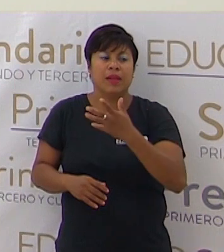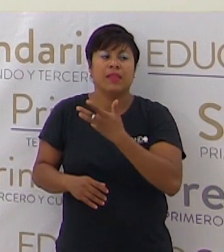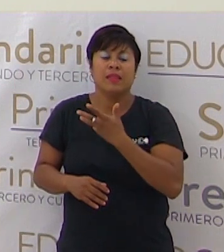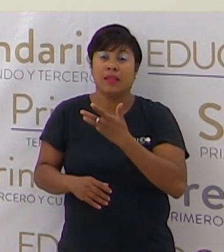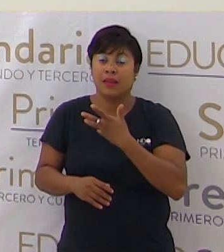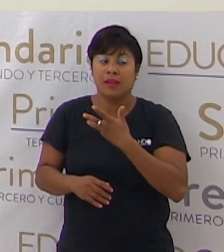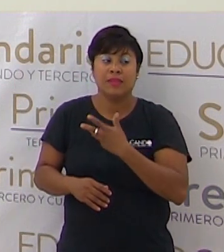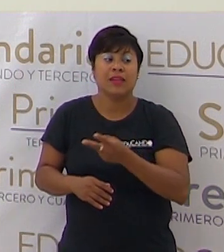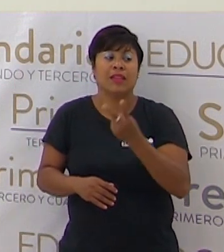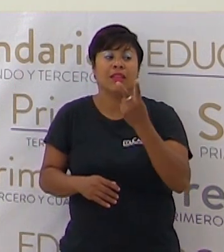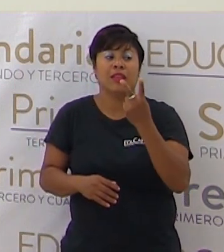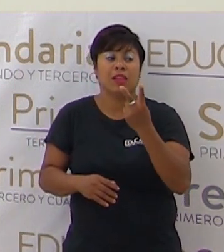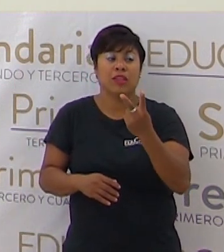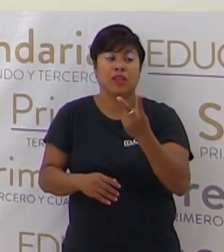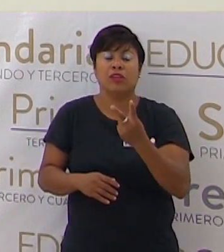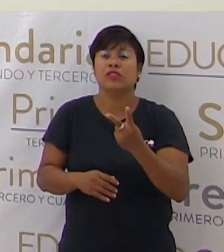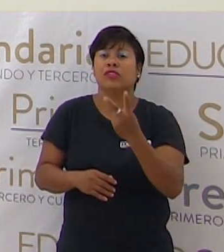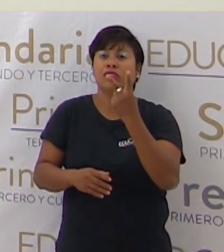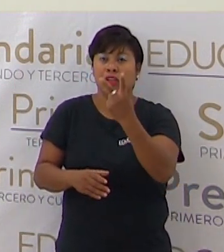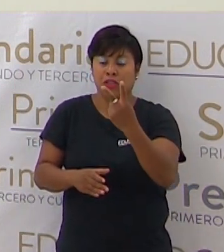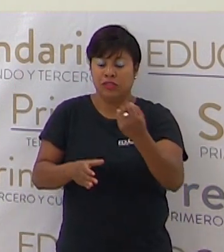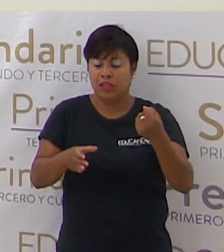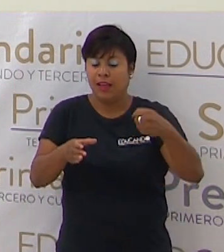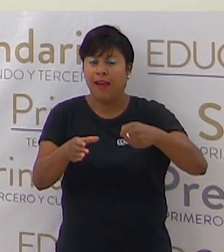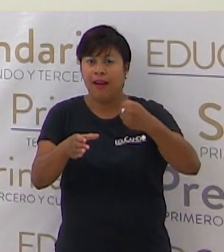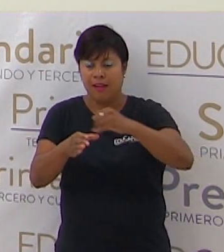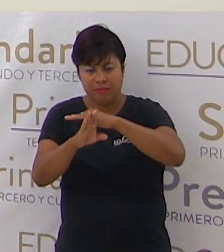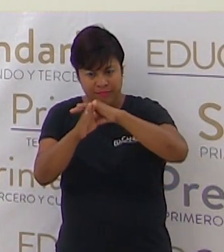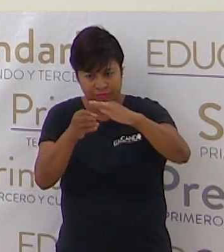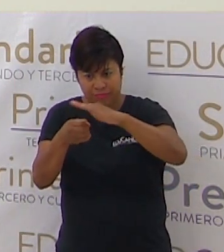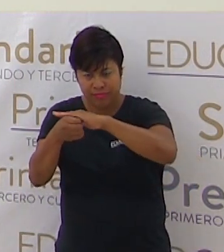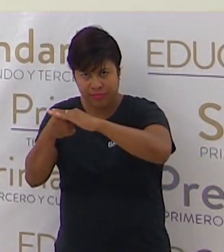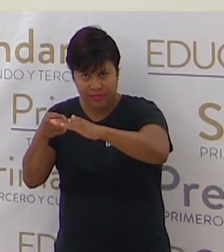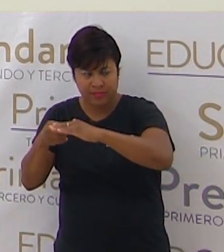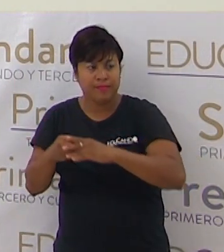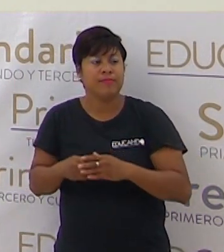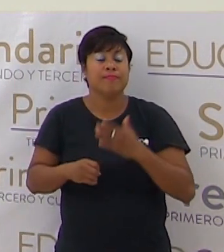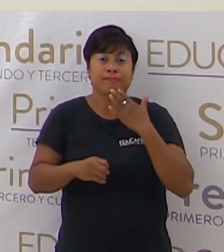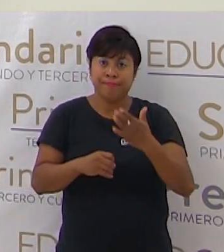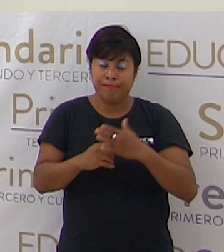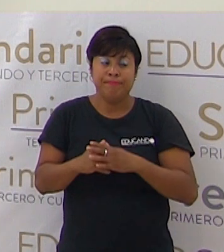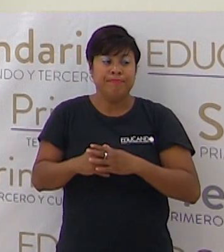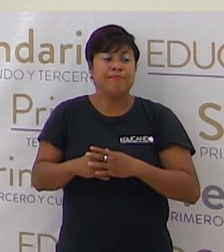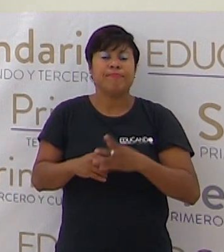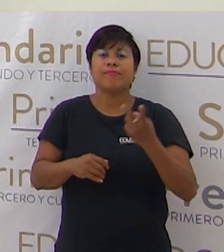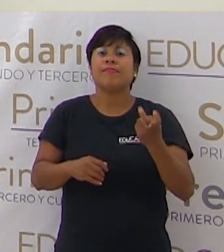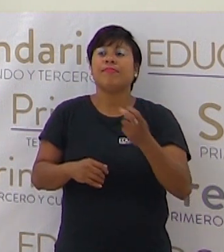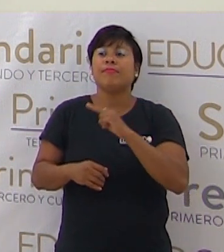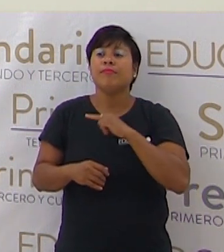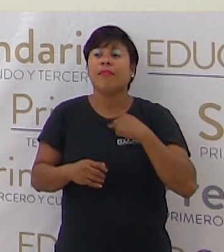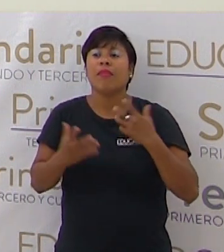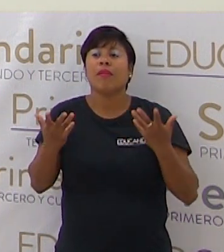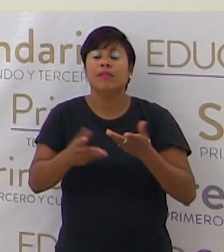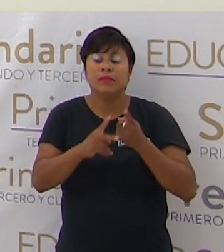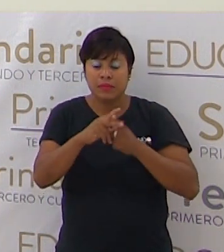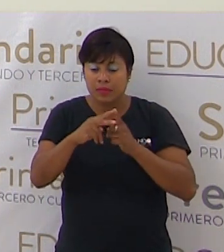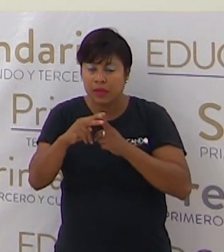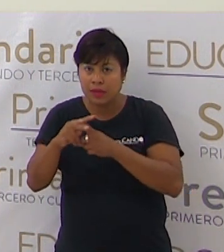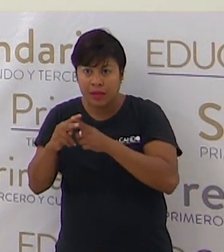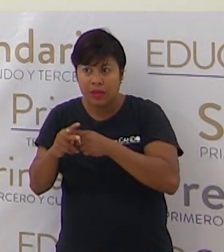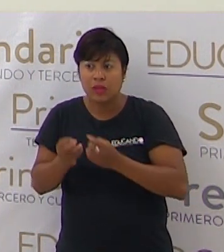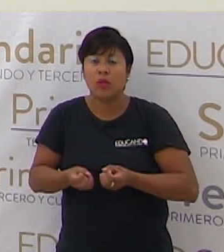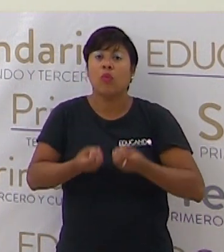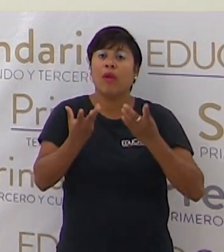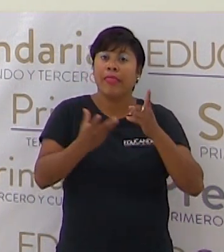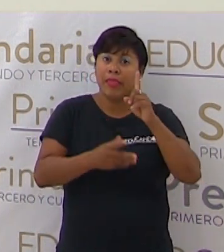llenar dos jarras, ¿sí? ¿Y qué estamos haciendo? Estamos calculando